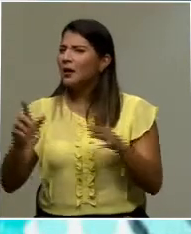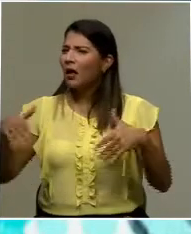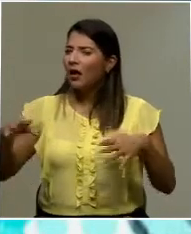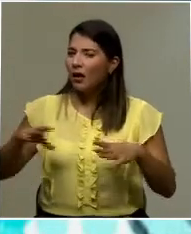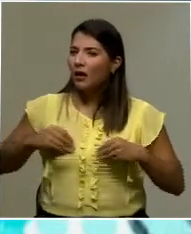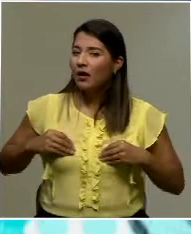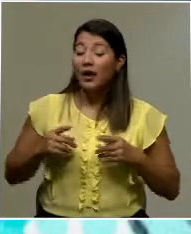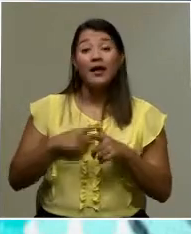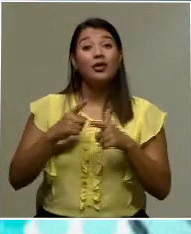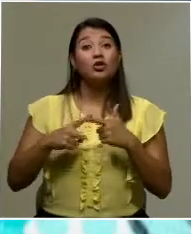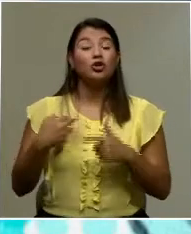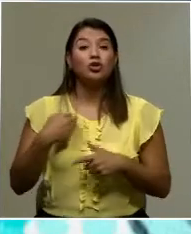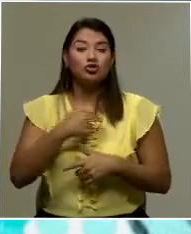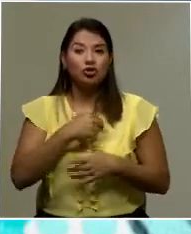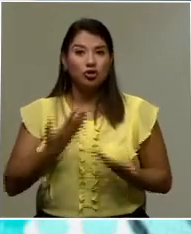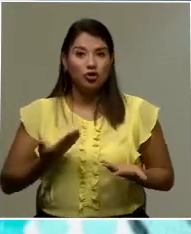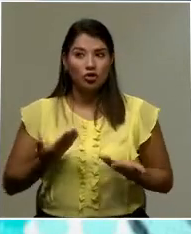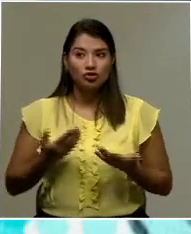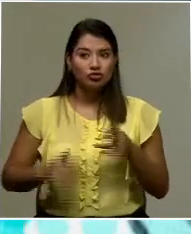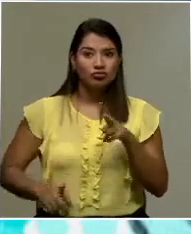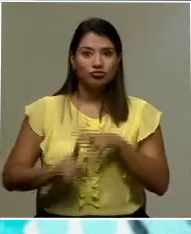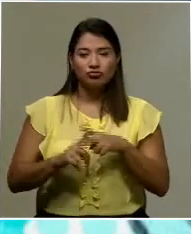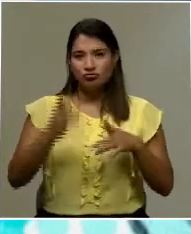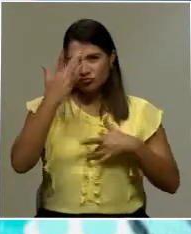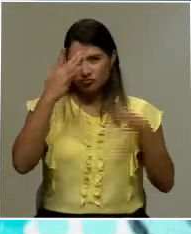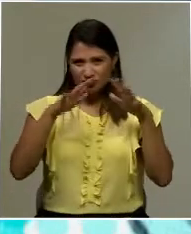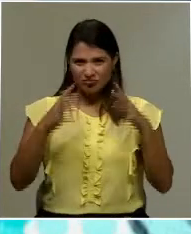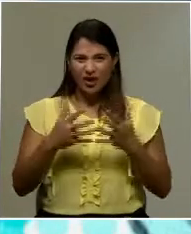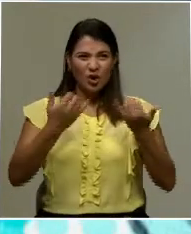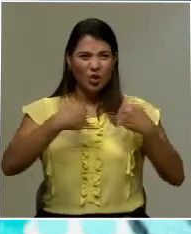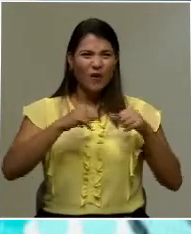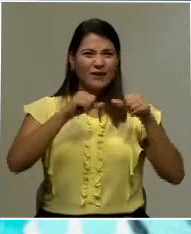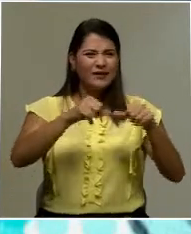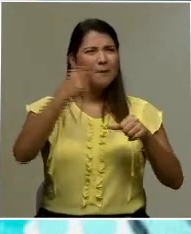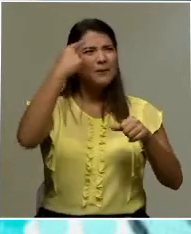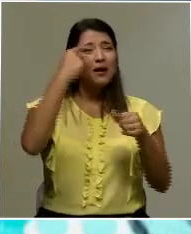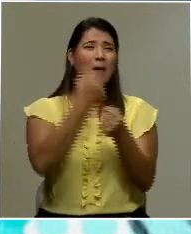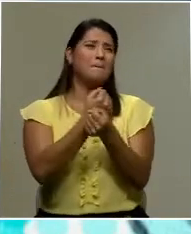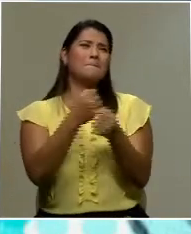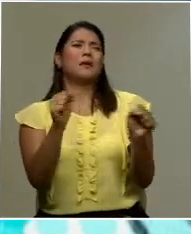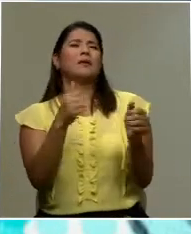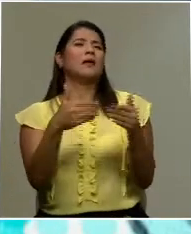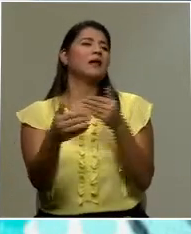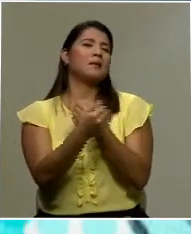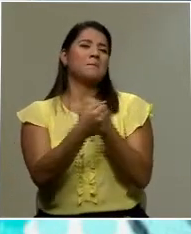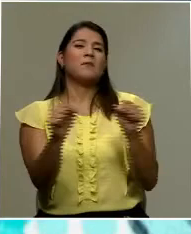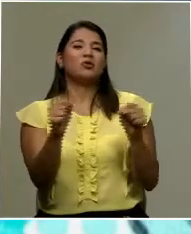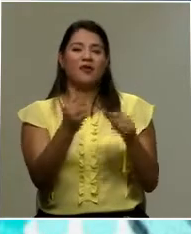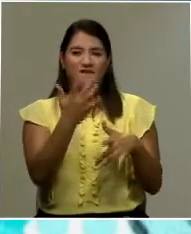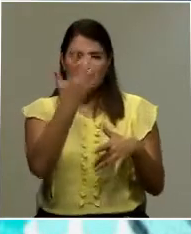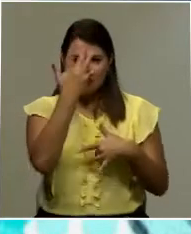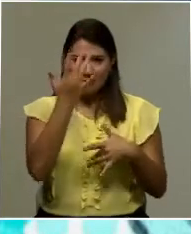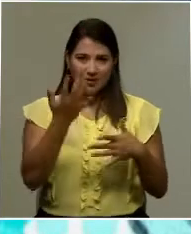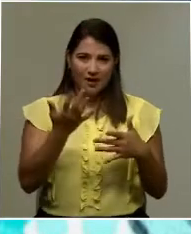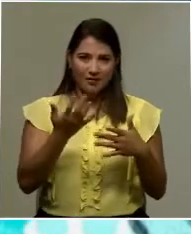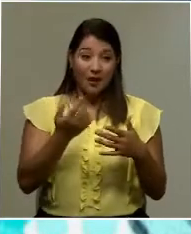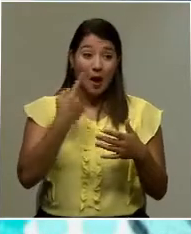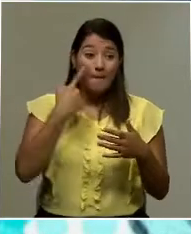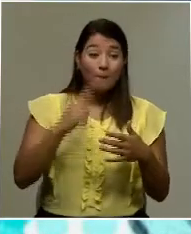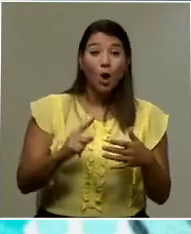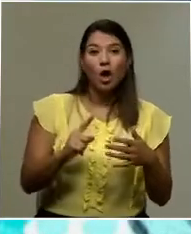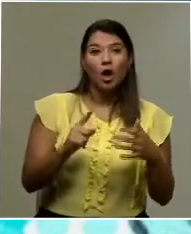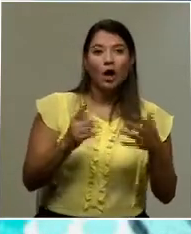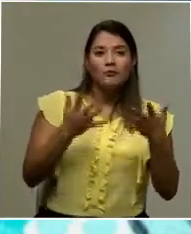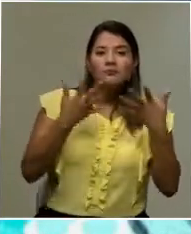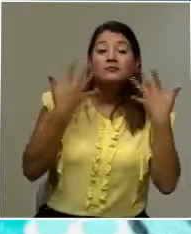por parte de la salud pública que es casi imposible que las enfermedades se transmitan por el aire. Y entonces esta enfermedad les parecía que no se transmitía por el aire.